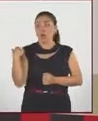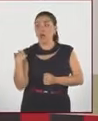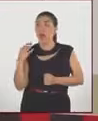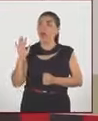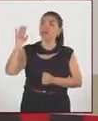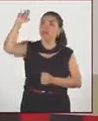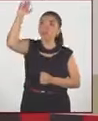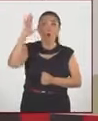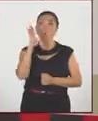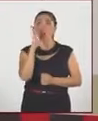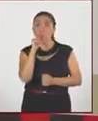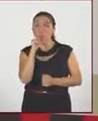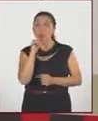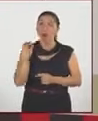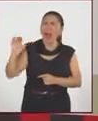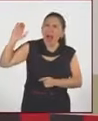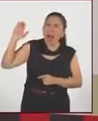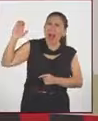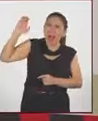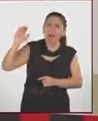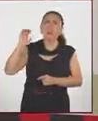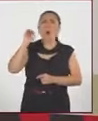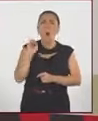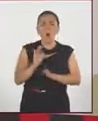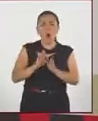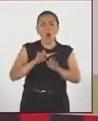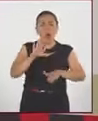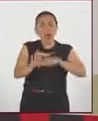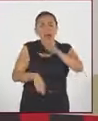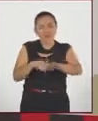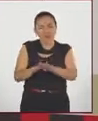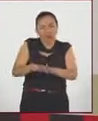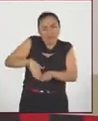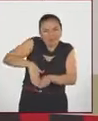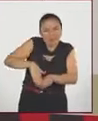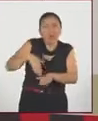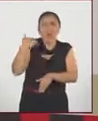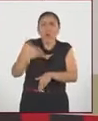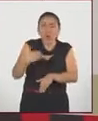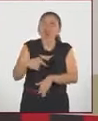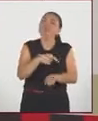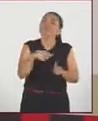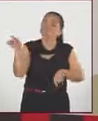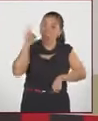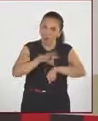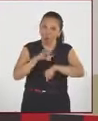o si no puedo doblar toda la rodilla, es momento de derivar, ¿no?